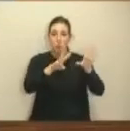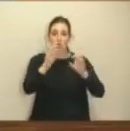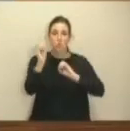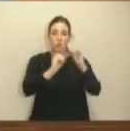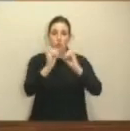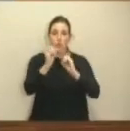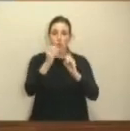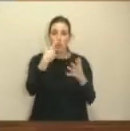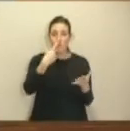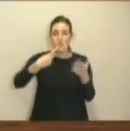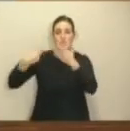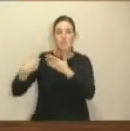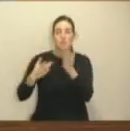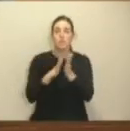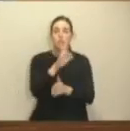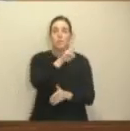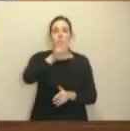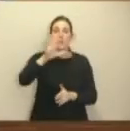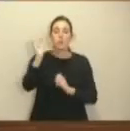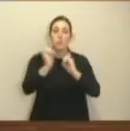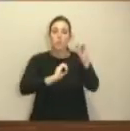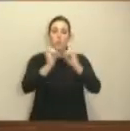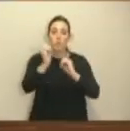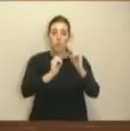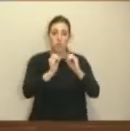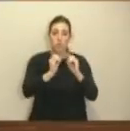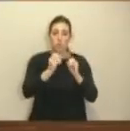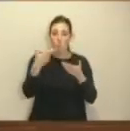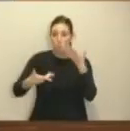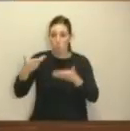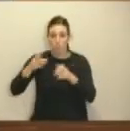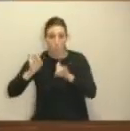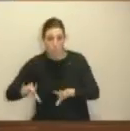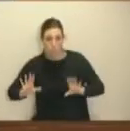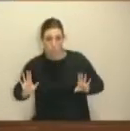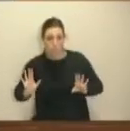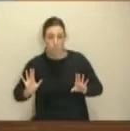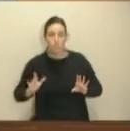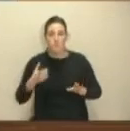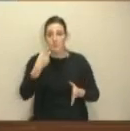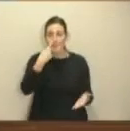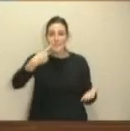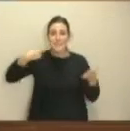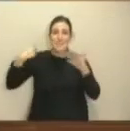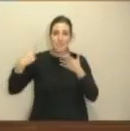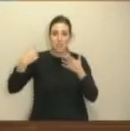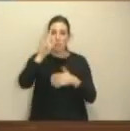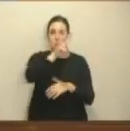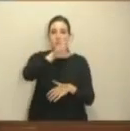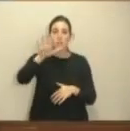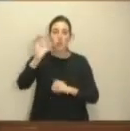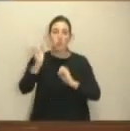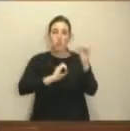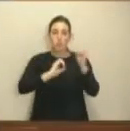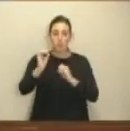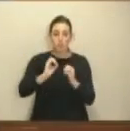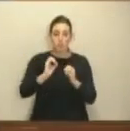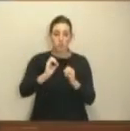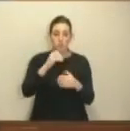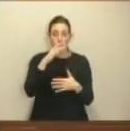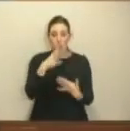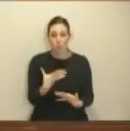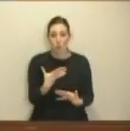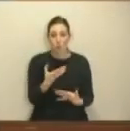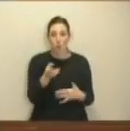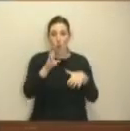6 años era el 25%. Estoy haciéndole la misma comparativa. Hace 6 años era el 25%, hoy es un poco más del